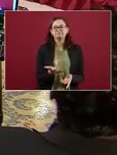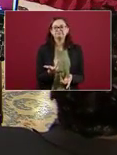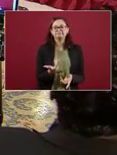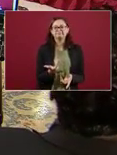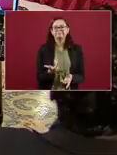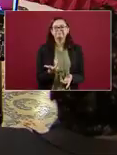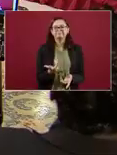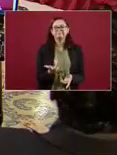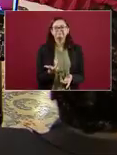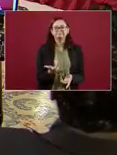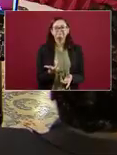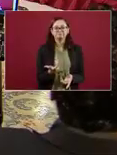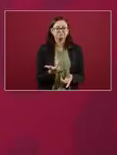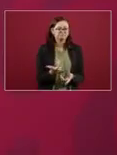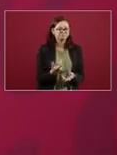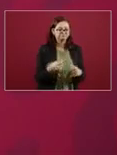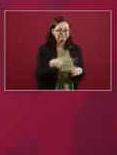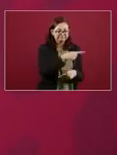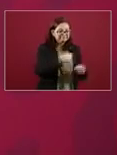el reparto